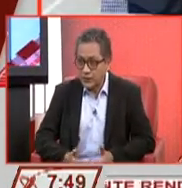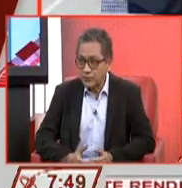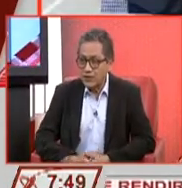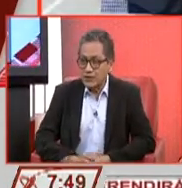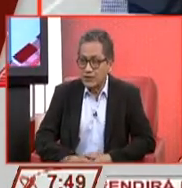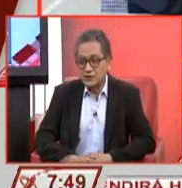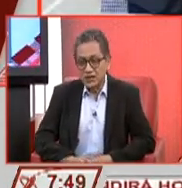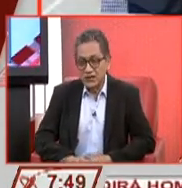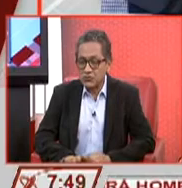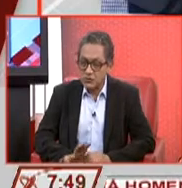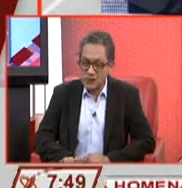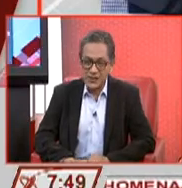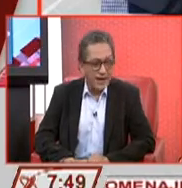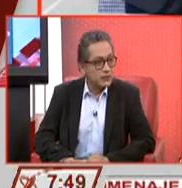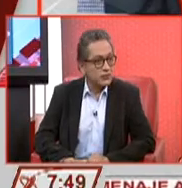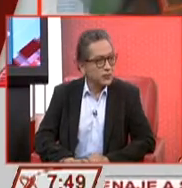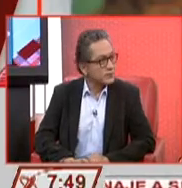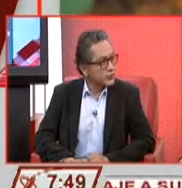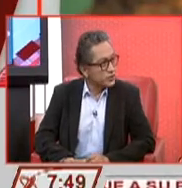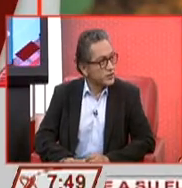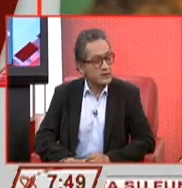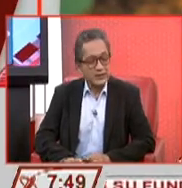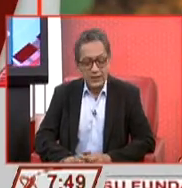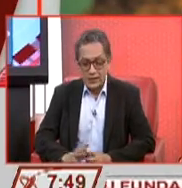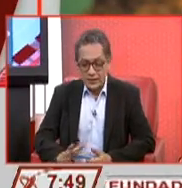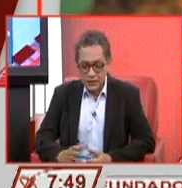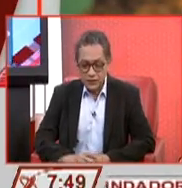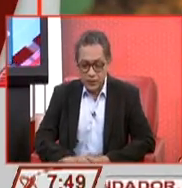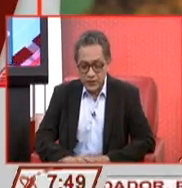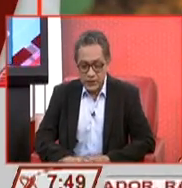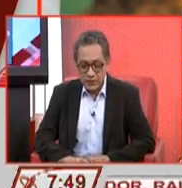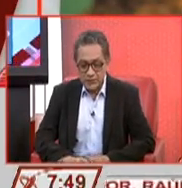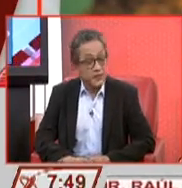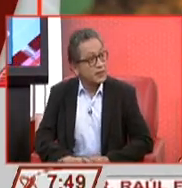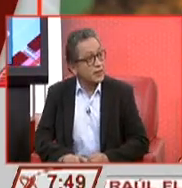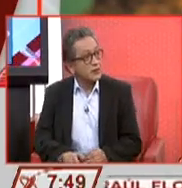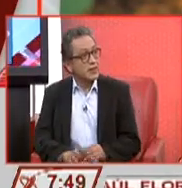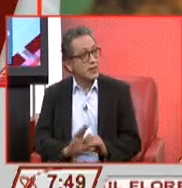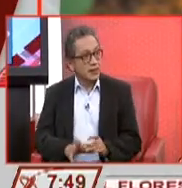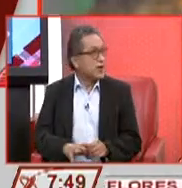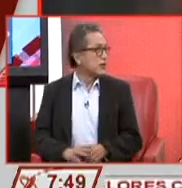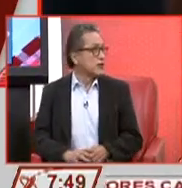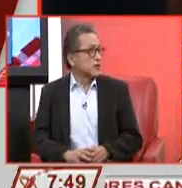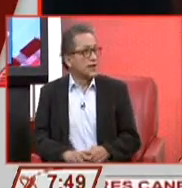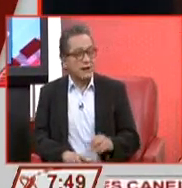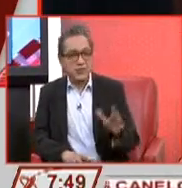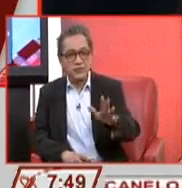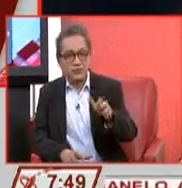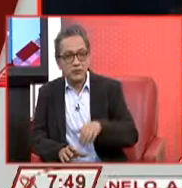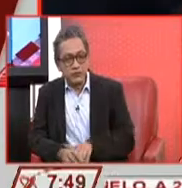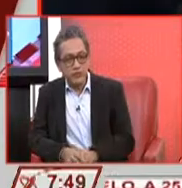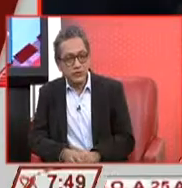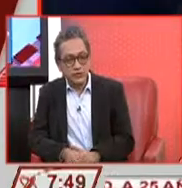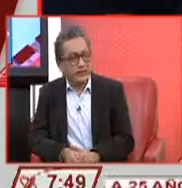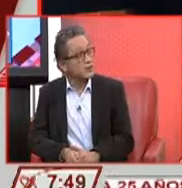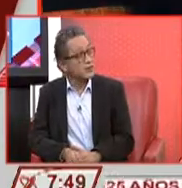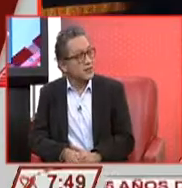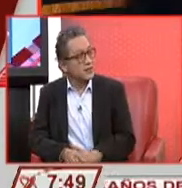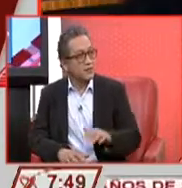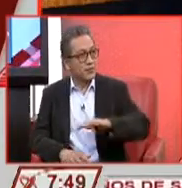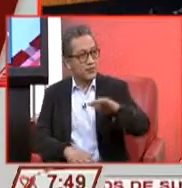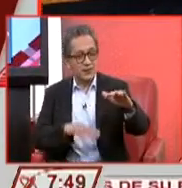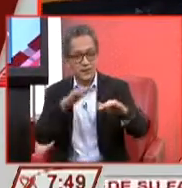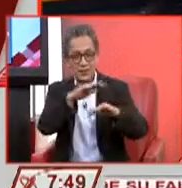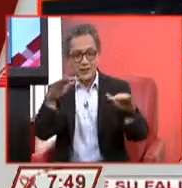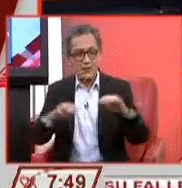Entonces, León Portilla nos trajo el canto, las voces de esos poetas que pensaron el México que a veces vislumbramos en esta ciudad